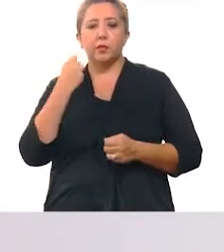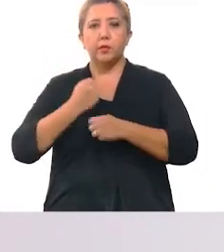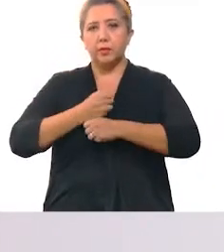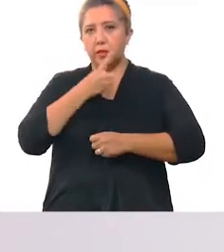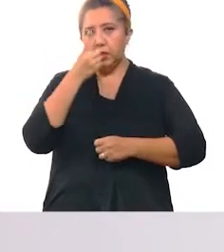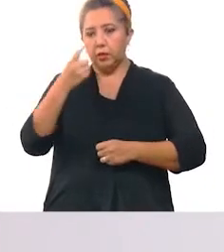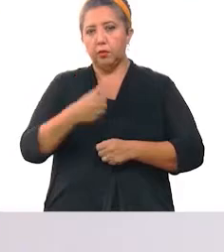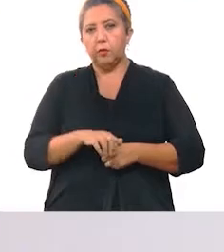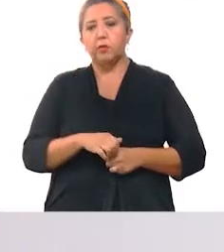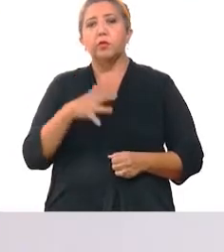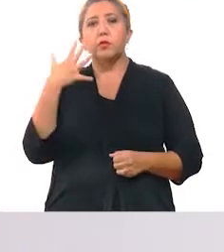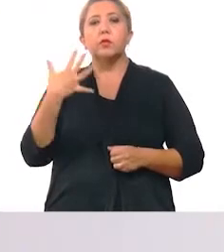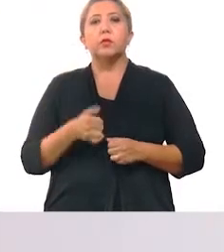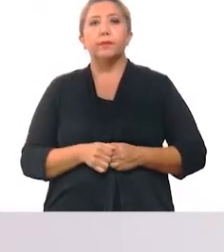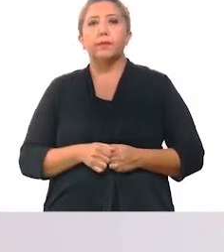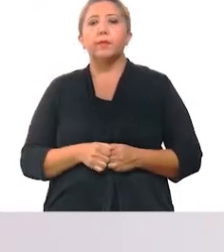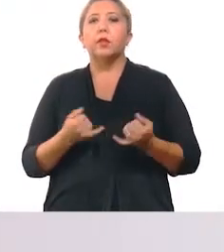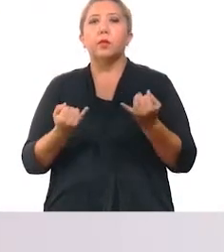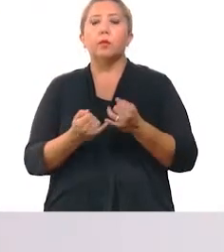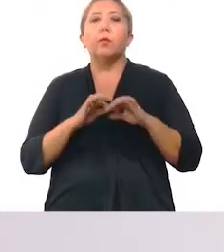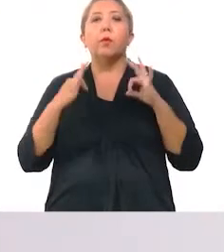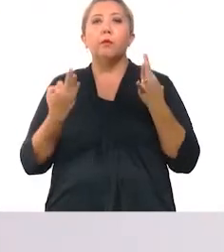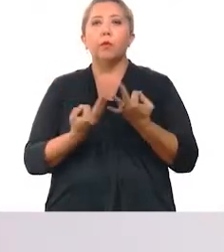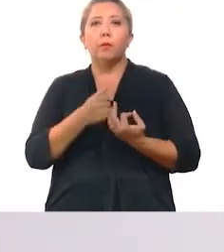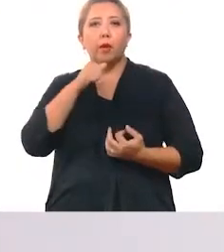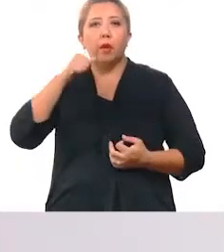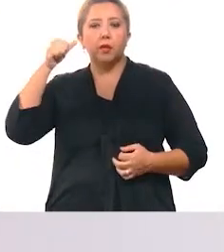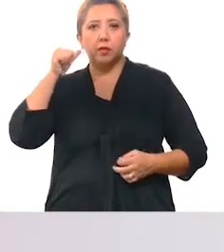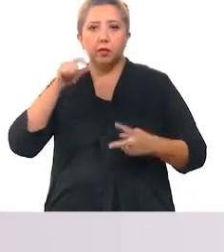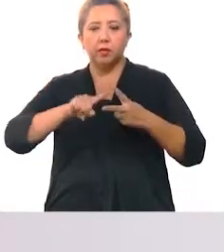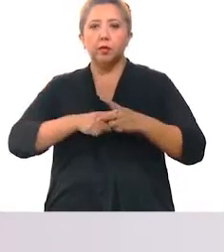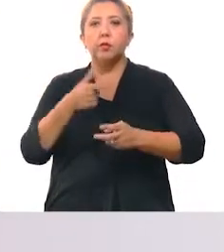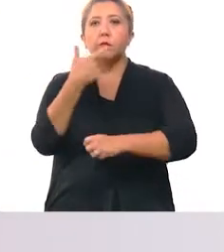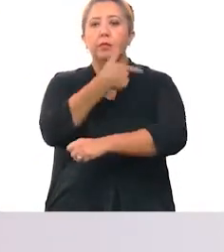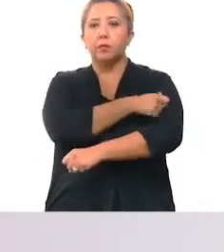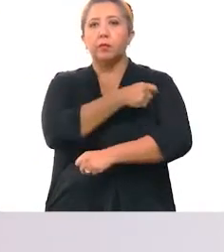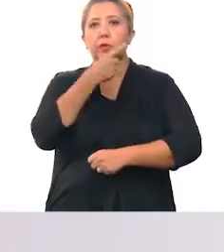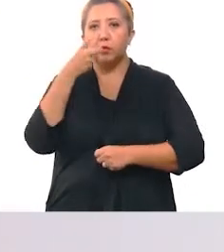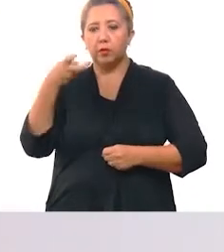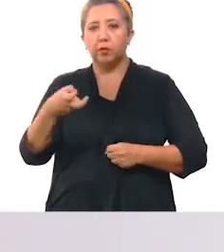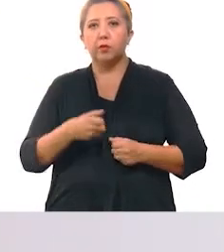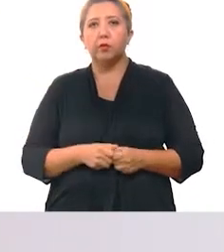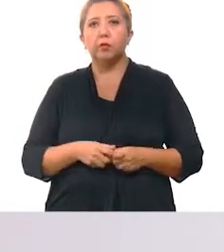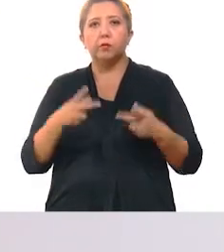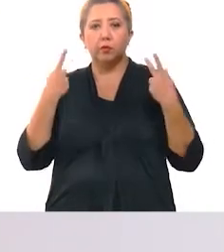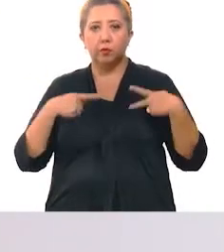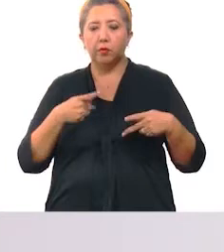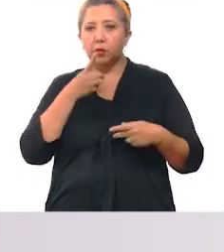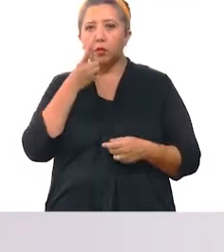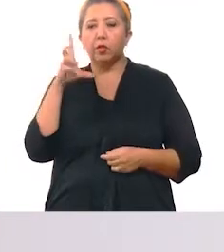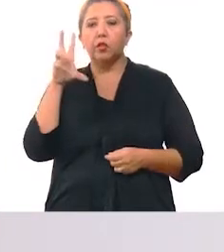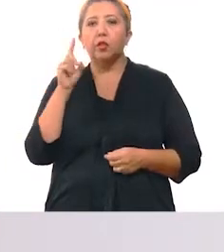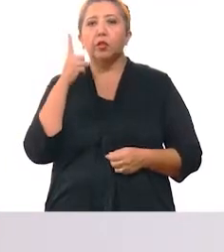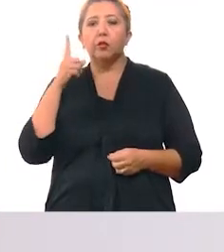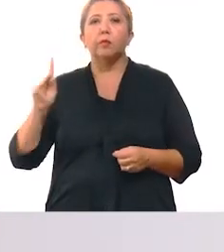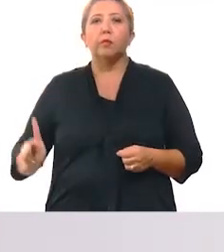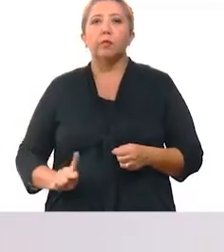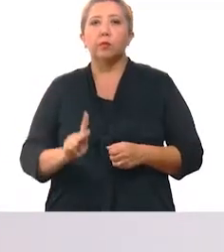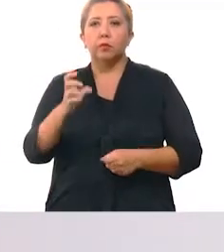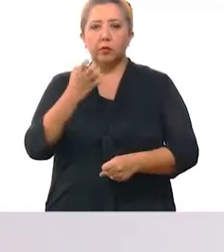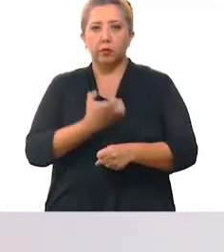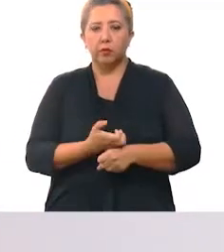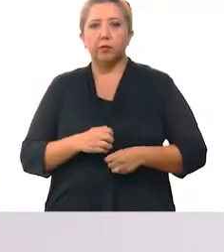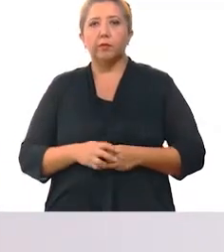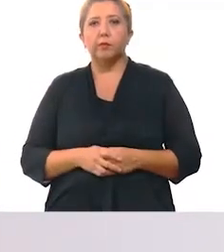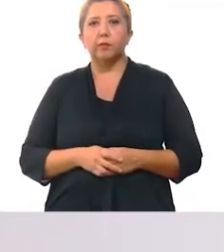Base Aérea número 5. De igual forma, ayer también inició la vacunación de este sector de la población en 31 municipios del